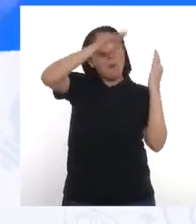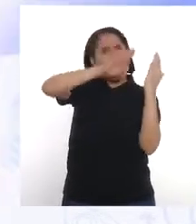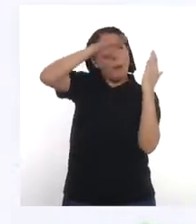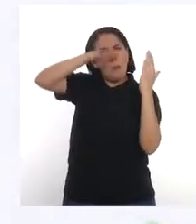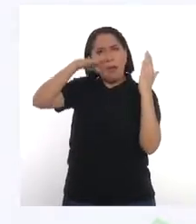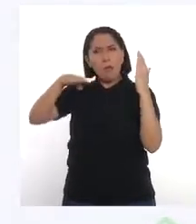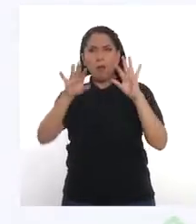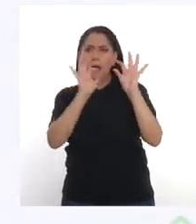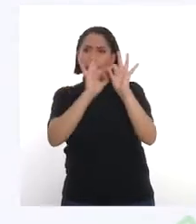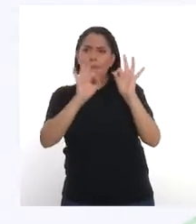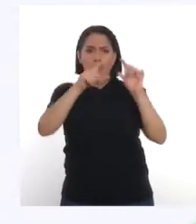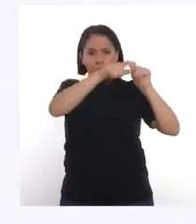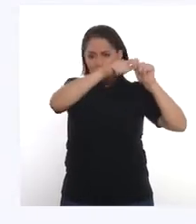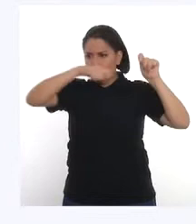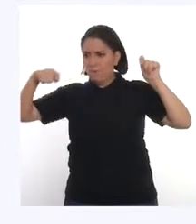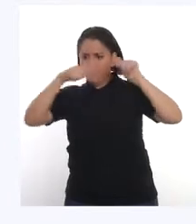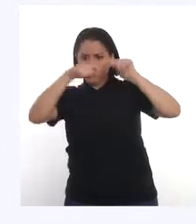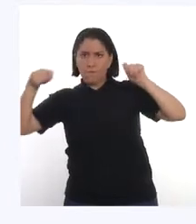eficiente.